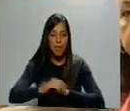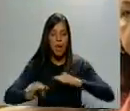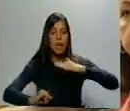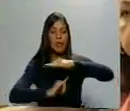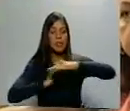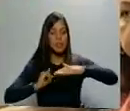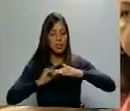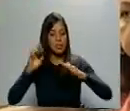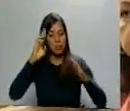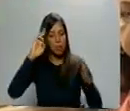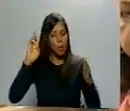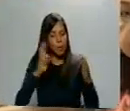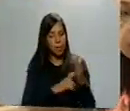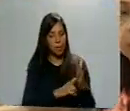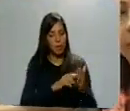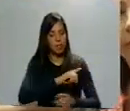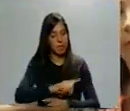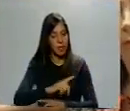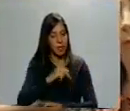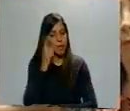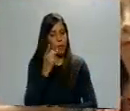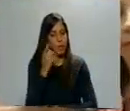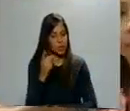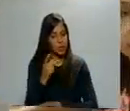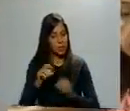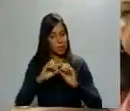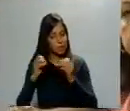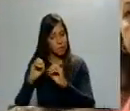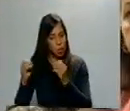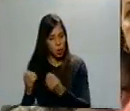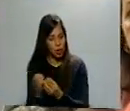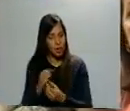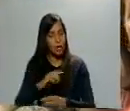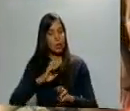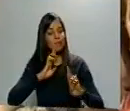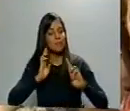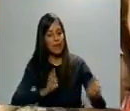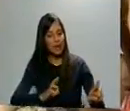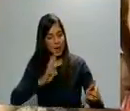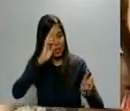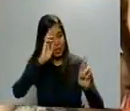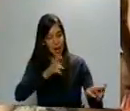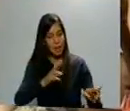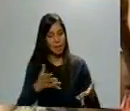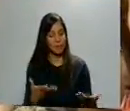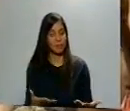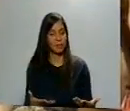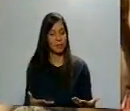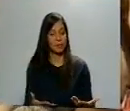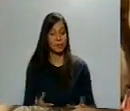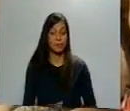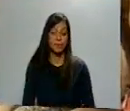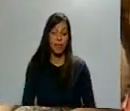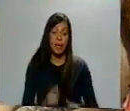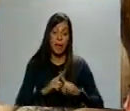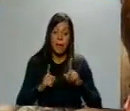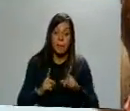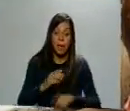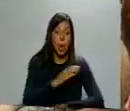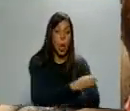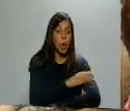instituciones políticas de la nación, del Estado venezolano. ¿Y qué es lo que hemos visto de la